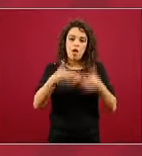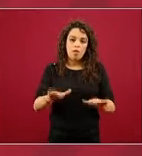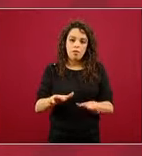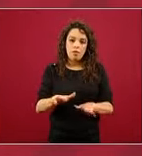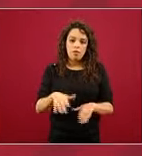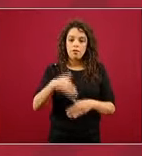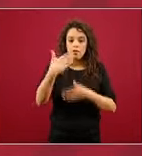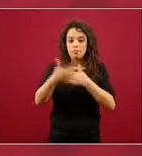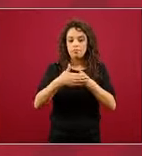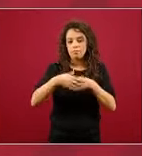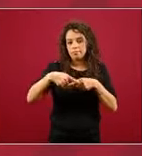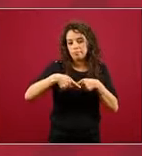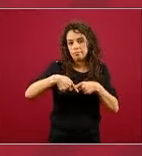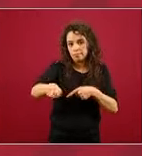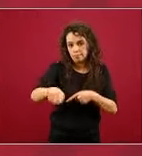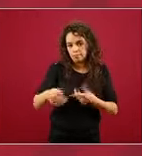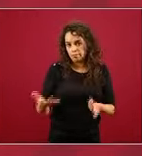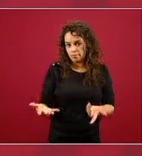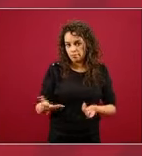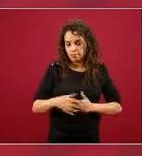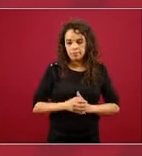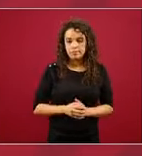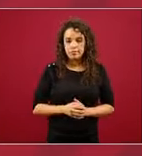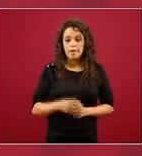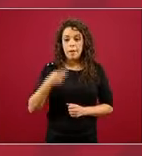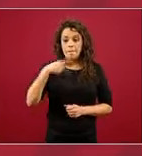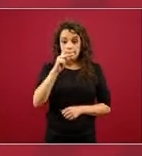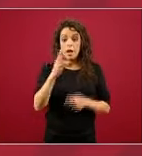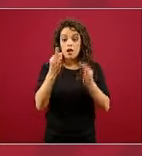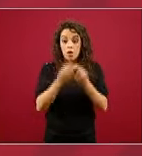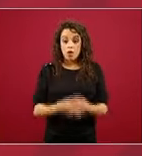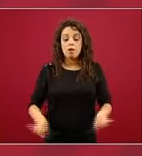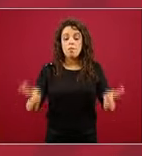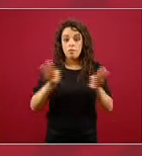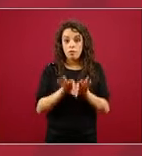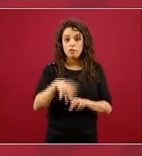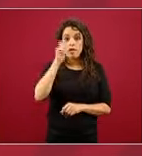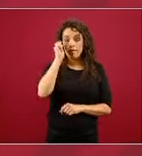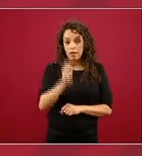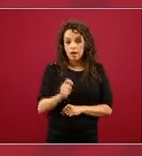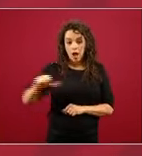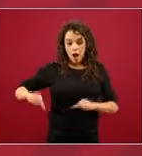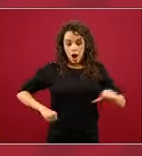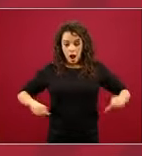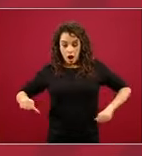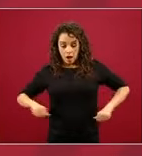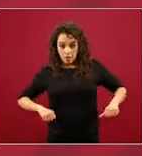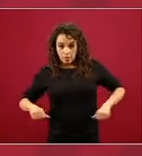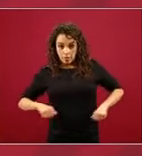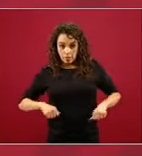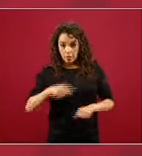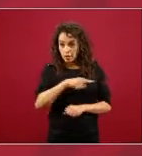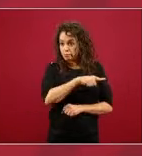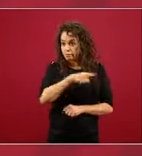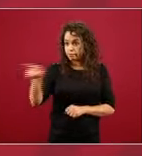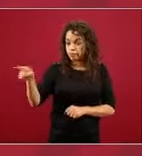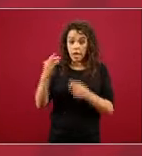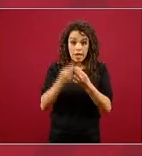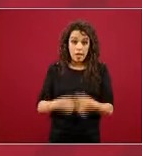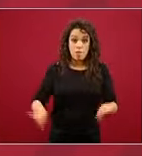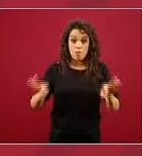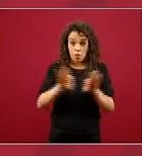de 2 días. Sin embargo, es importante que lógicamente las actividades o muchas de las actividades esenciales que